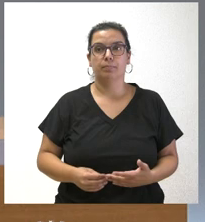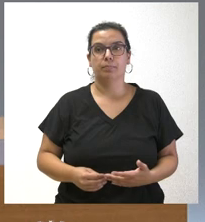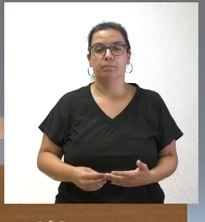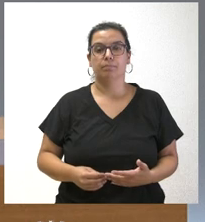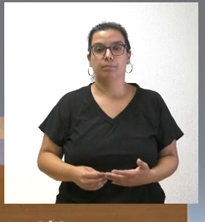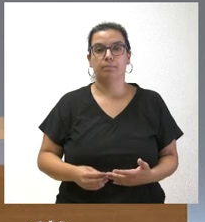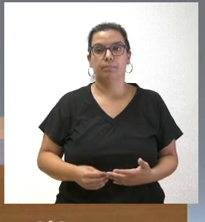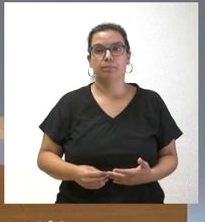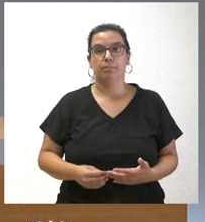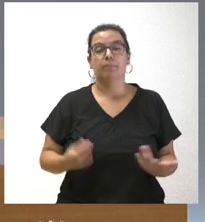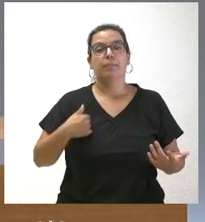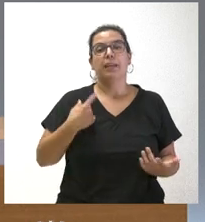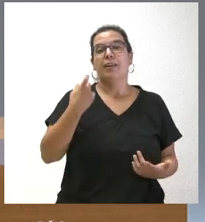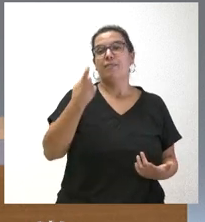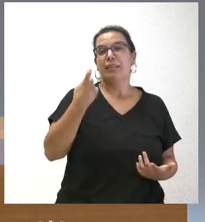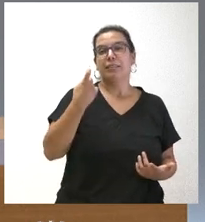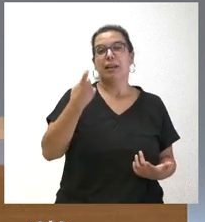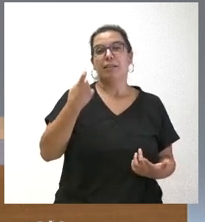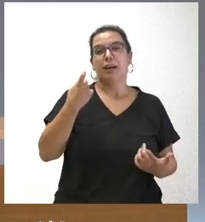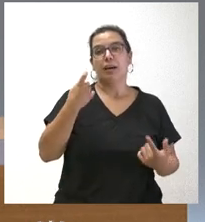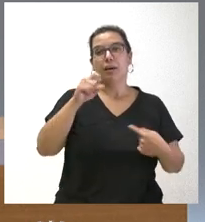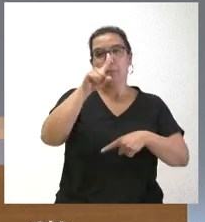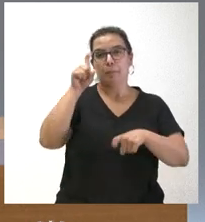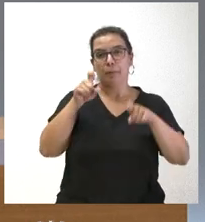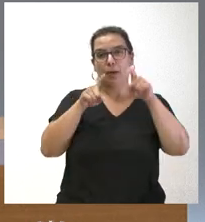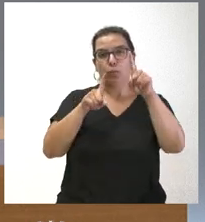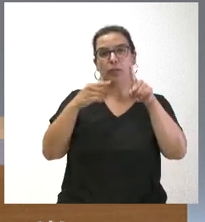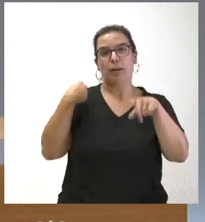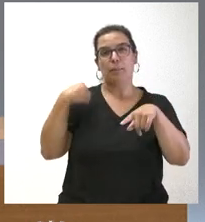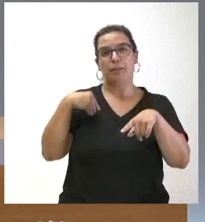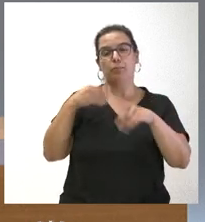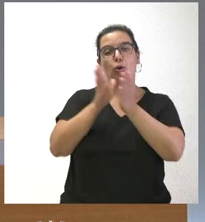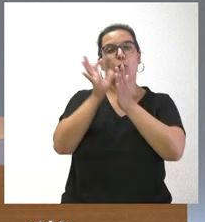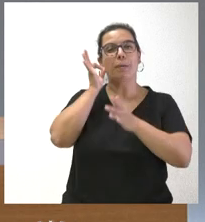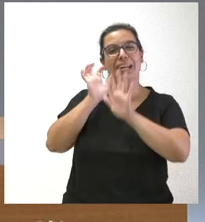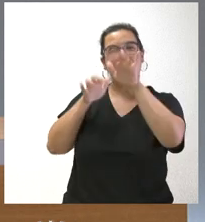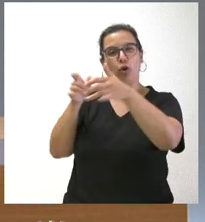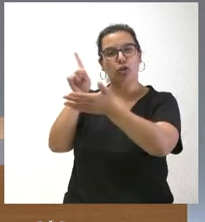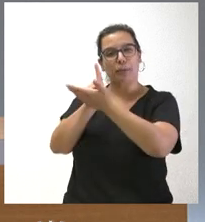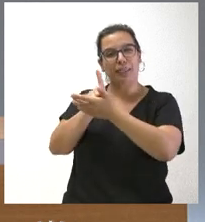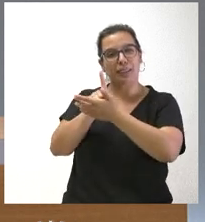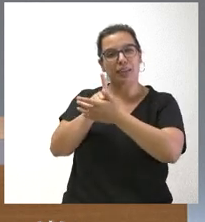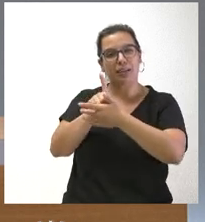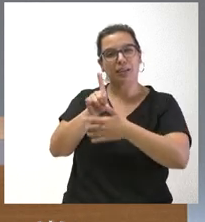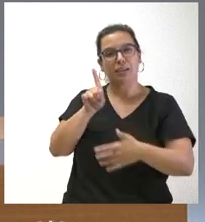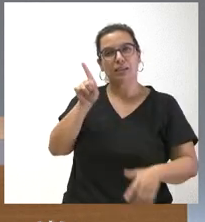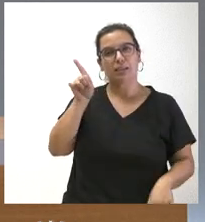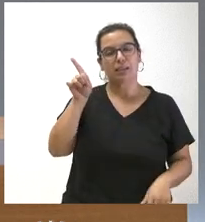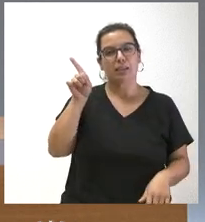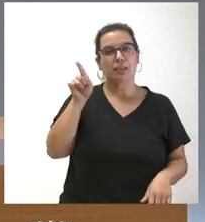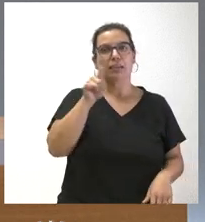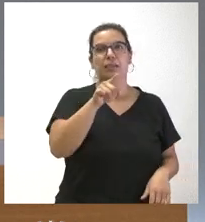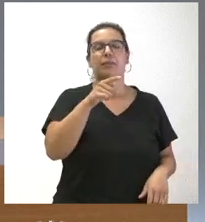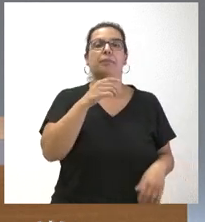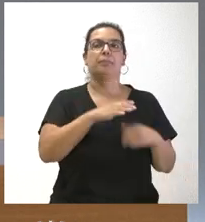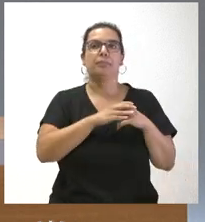dar paso a la sala teníamos Una última pregunta de Elizabeth desde ahí León Elizabeth dejando a un